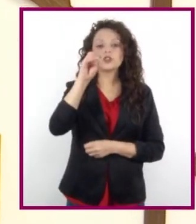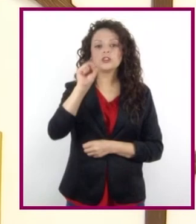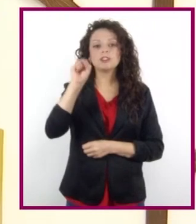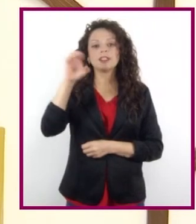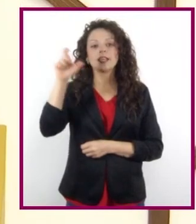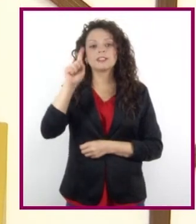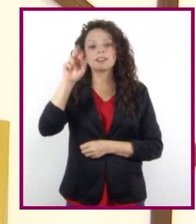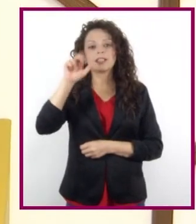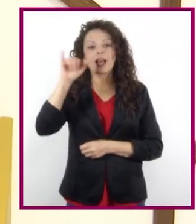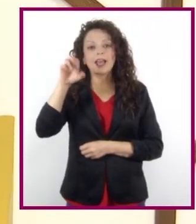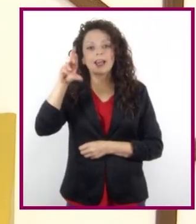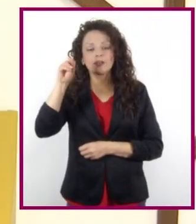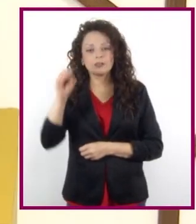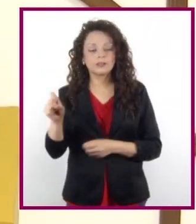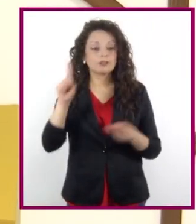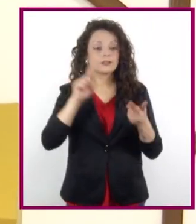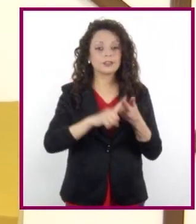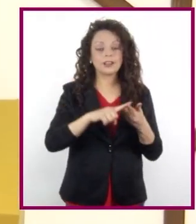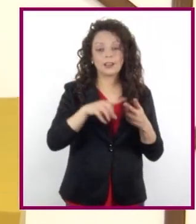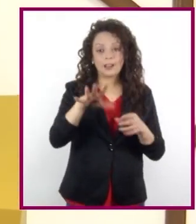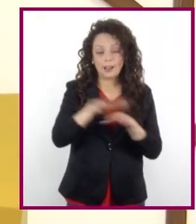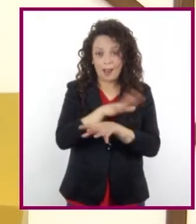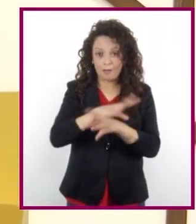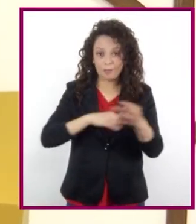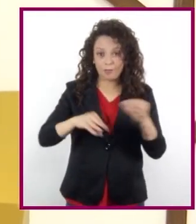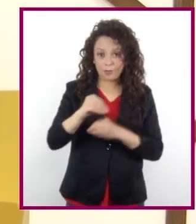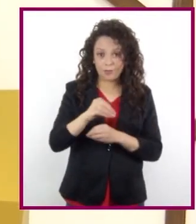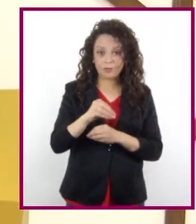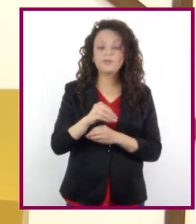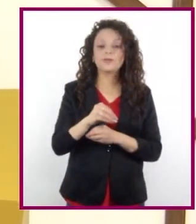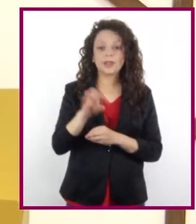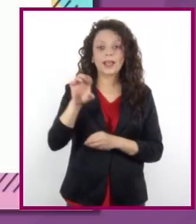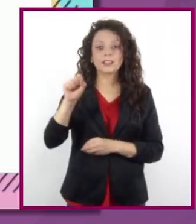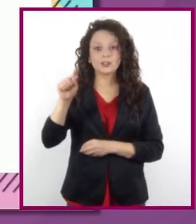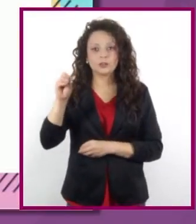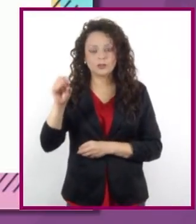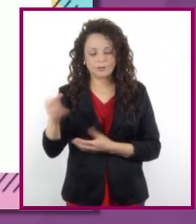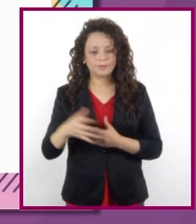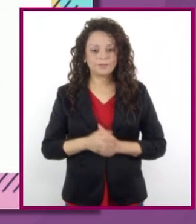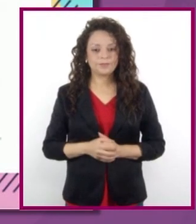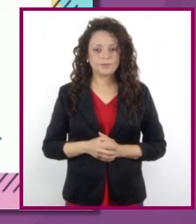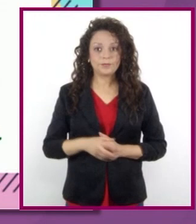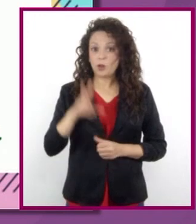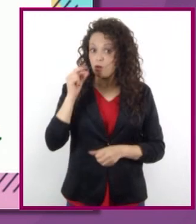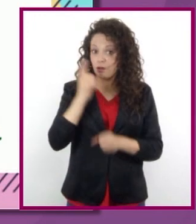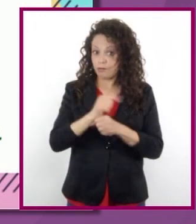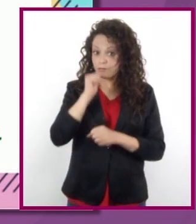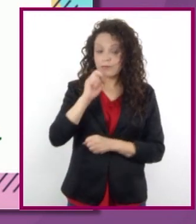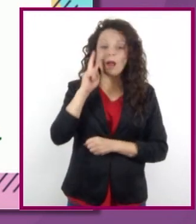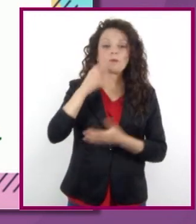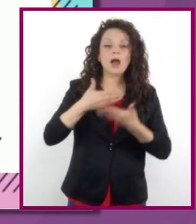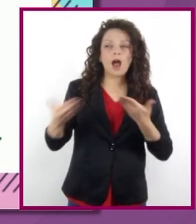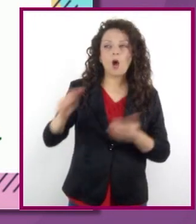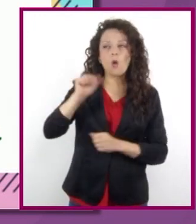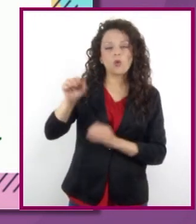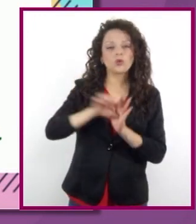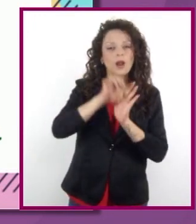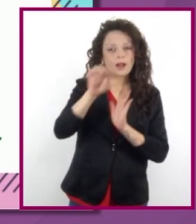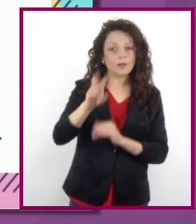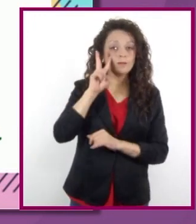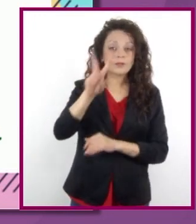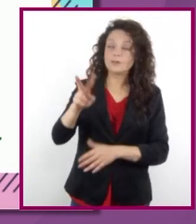es estos. Si no los identificaron, veamos otro ejemplo. Las reglas del juego.